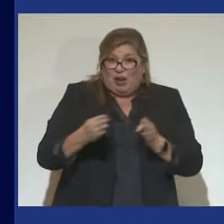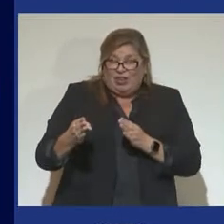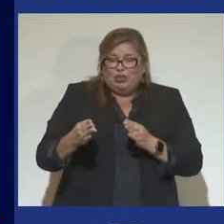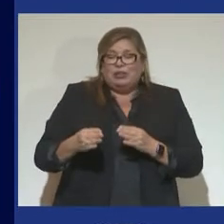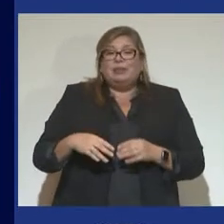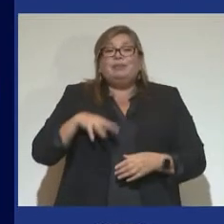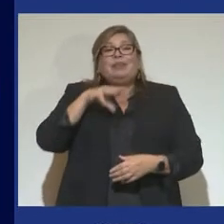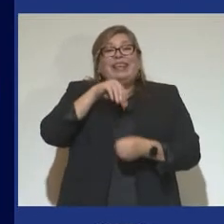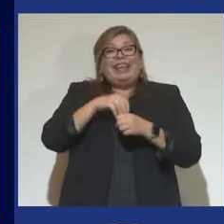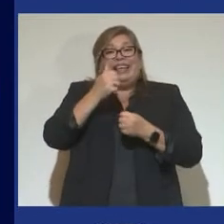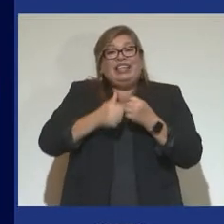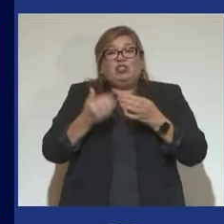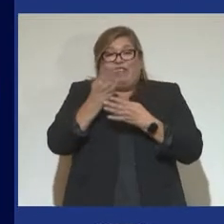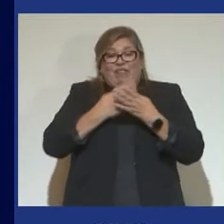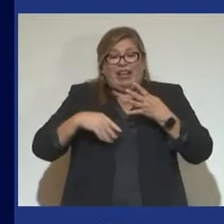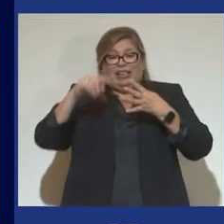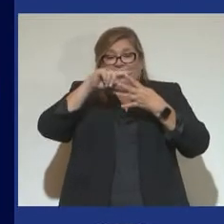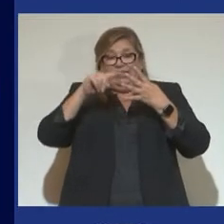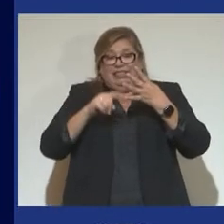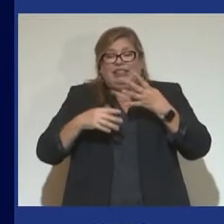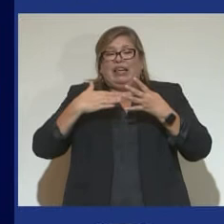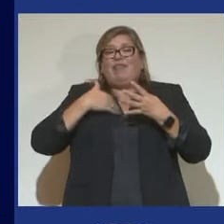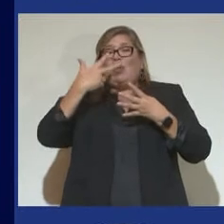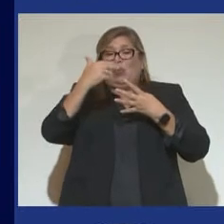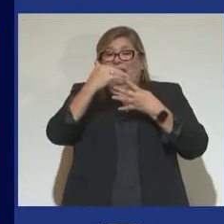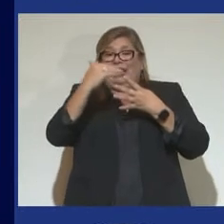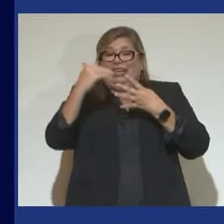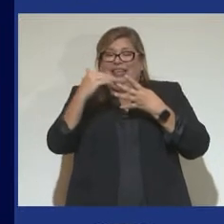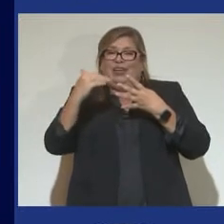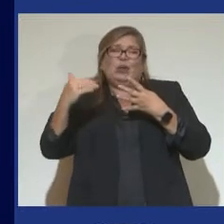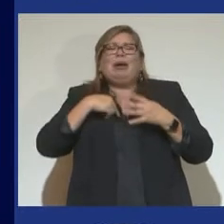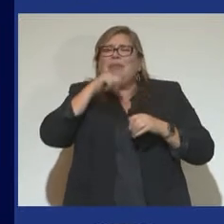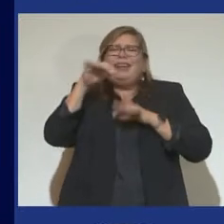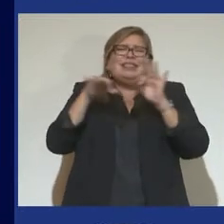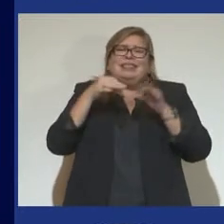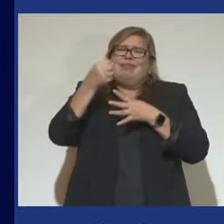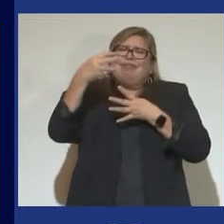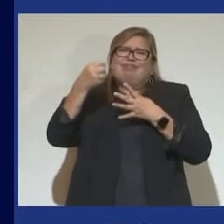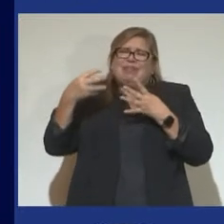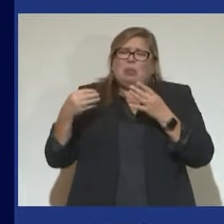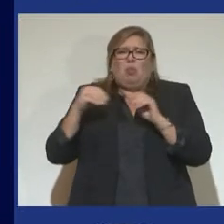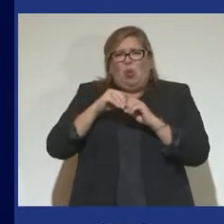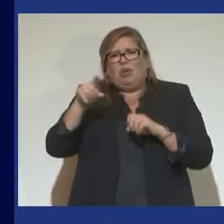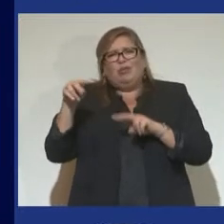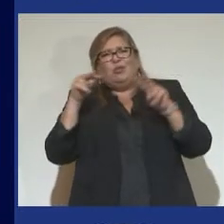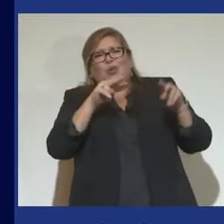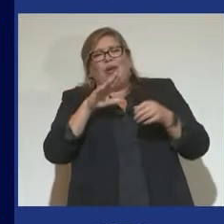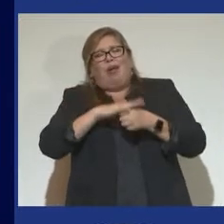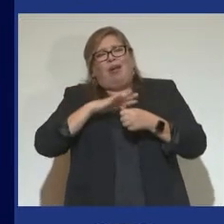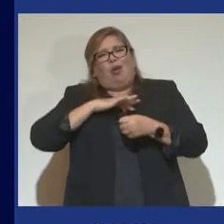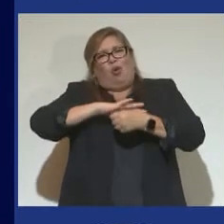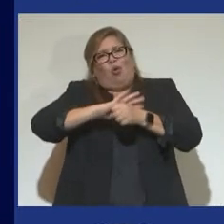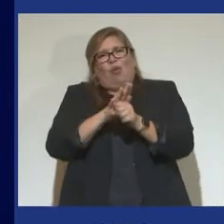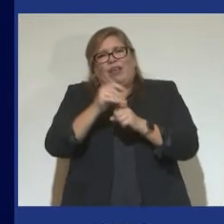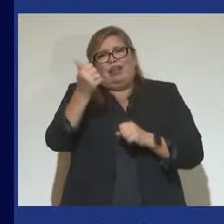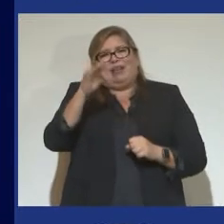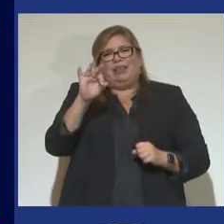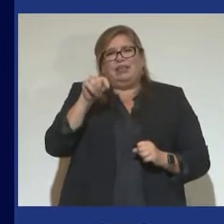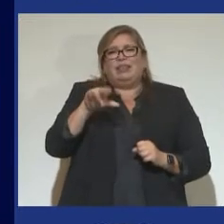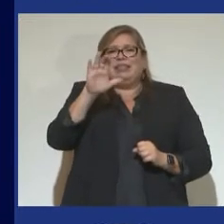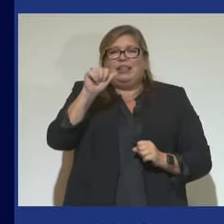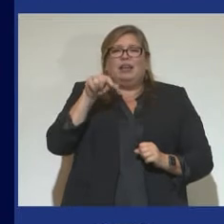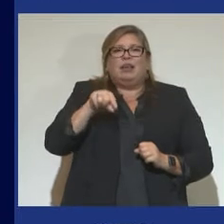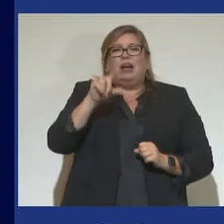de cada fase hay tres niveles yo no les ofrezco los niveles hoy pre están disponibles en la